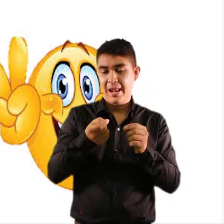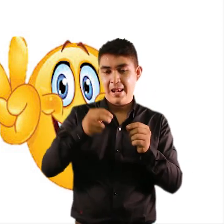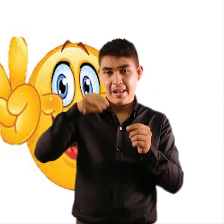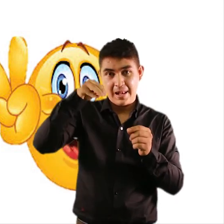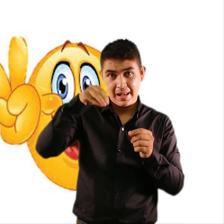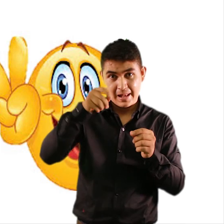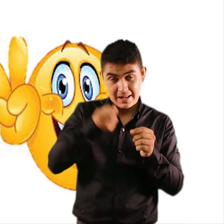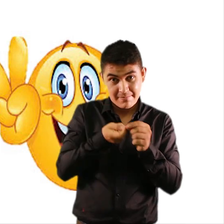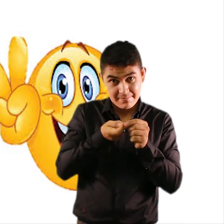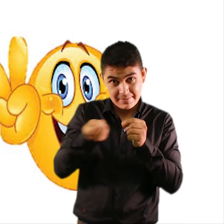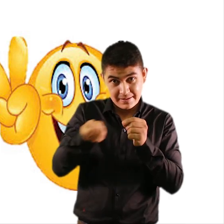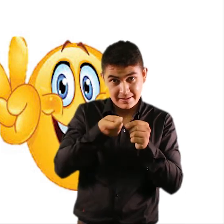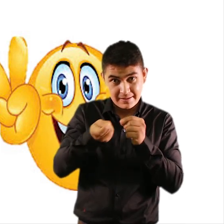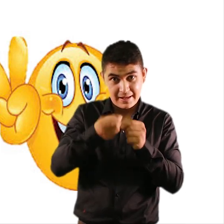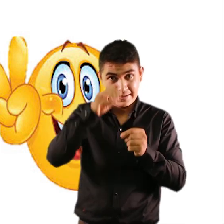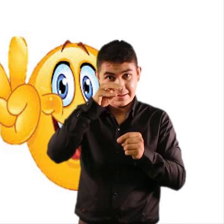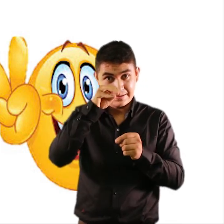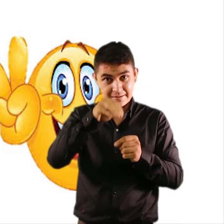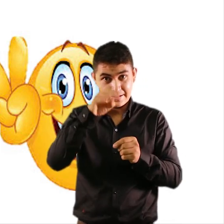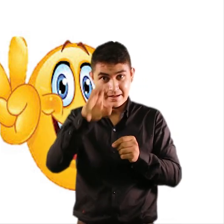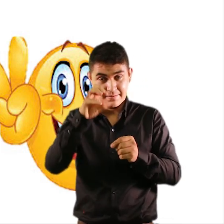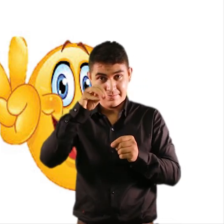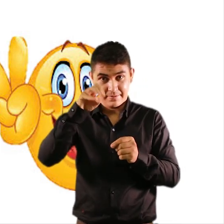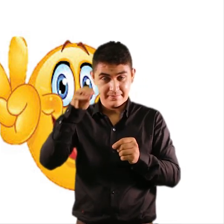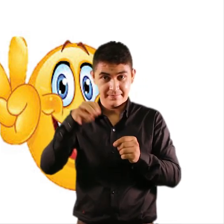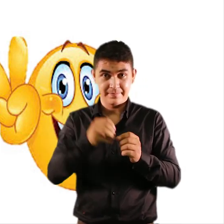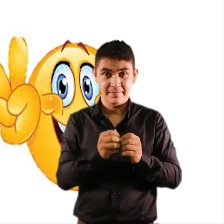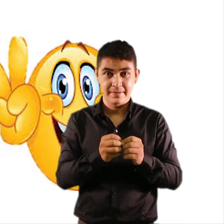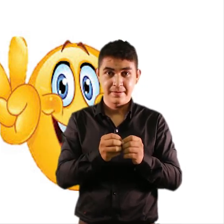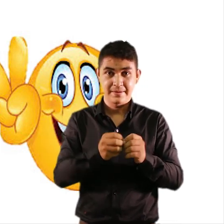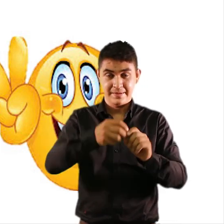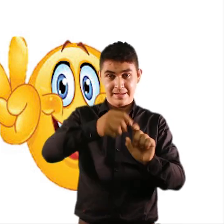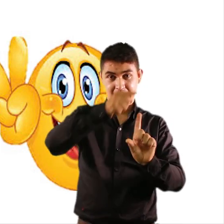de la hipotenusa de un triángulo rectángulo